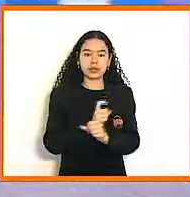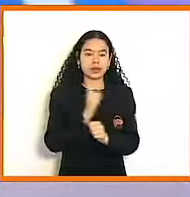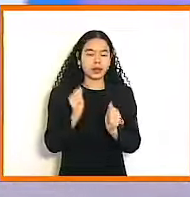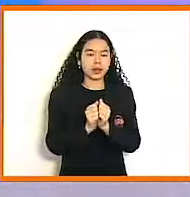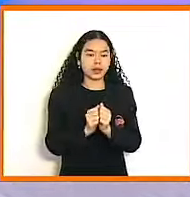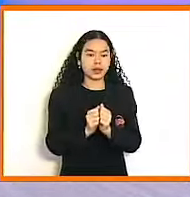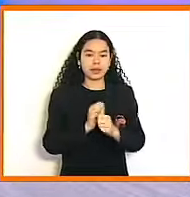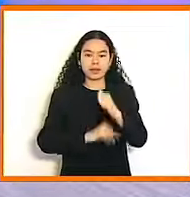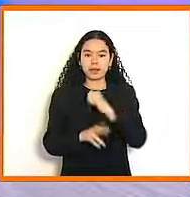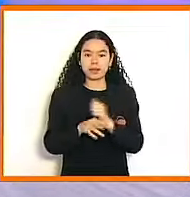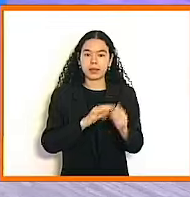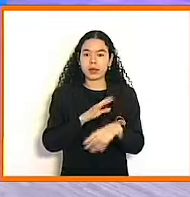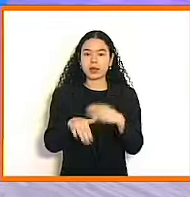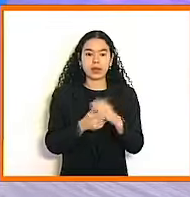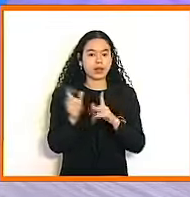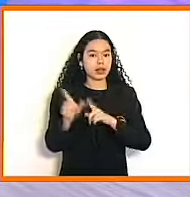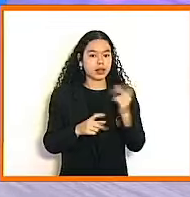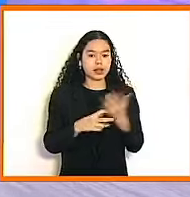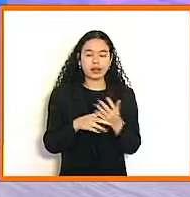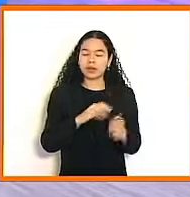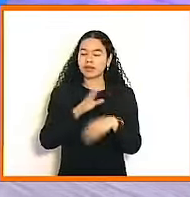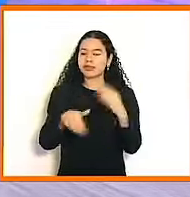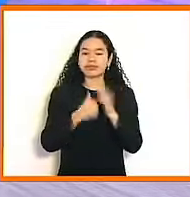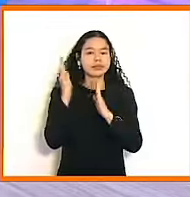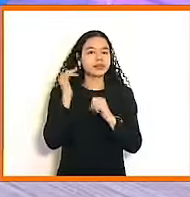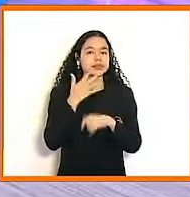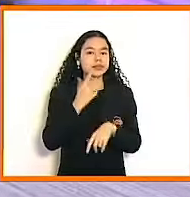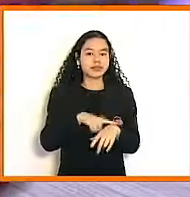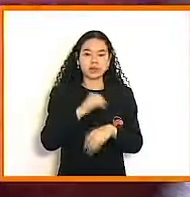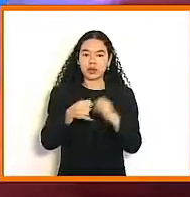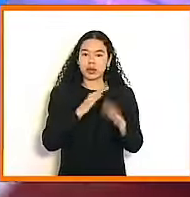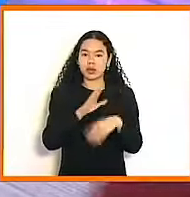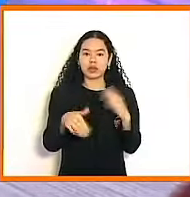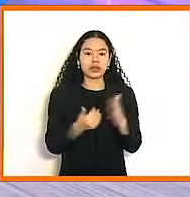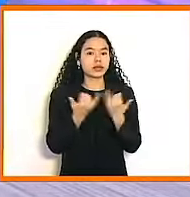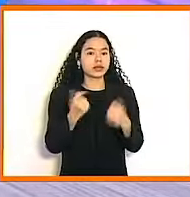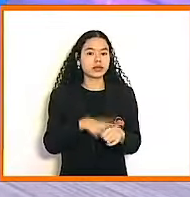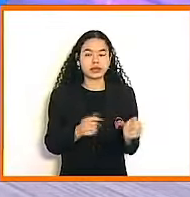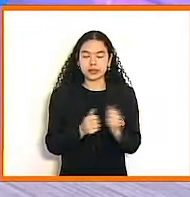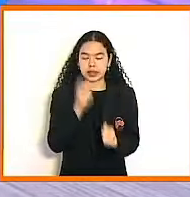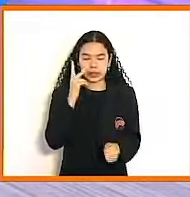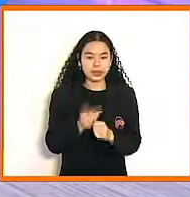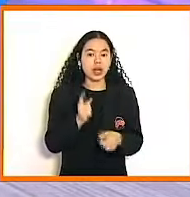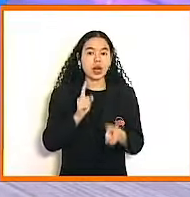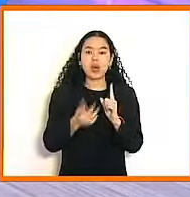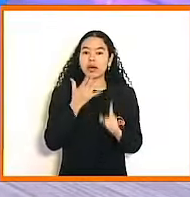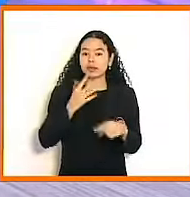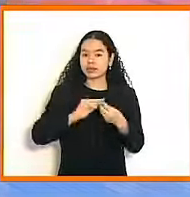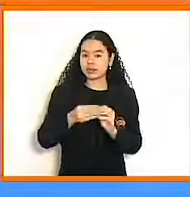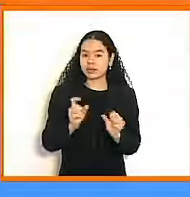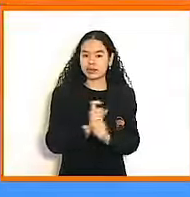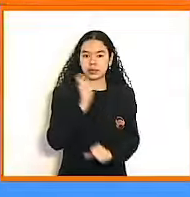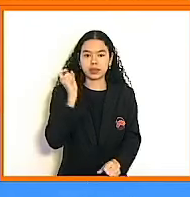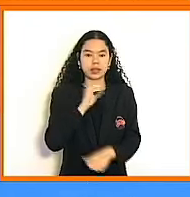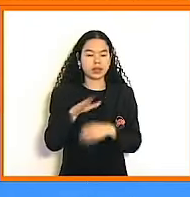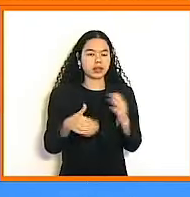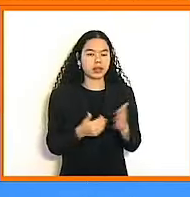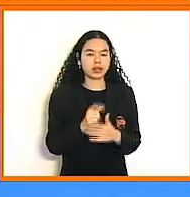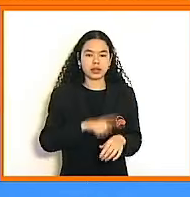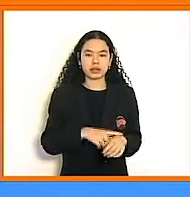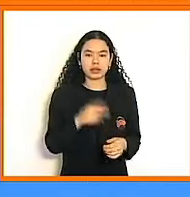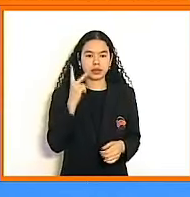en Pega 3, con boleto en mano, deseándote muchísima suerte, jugadores, porque vamos a conocer cuál es ese primer número afortunado ganador, y